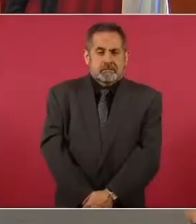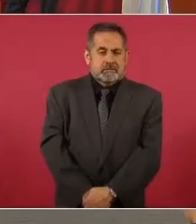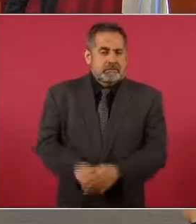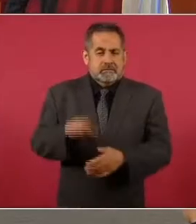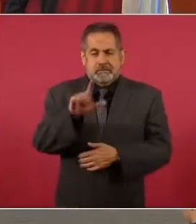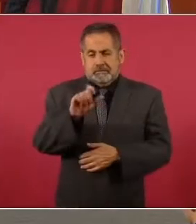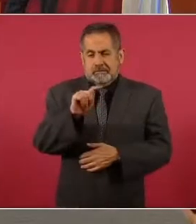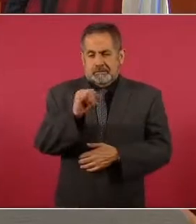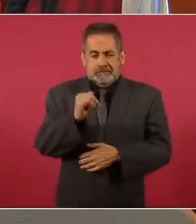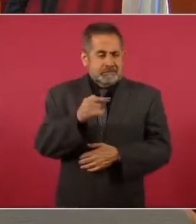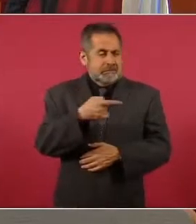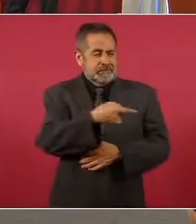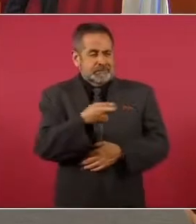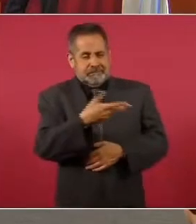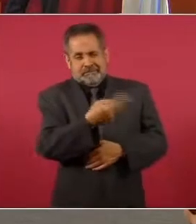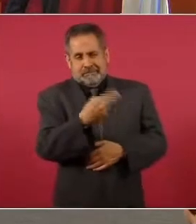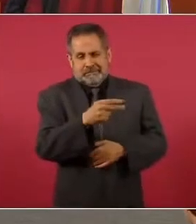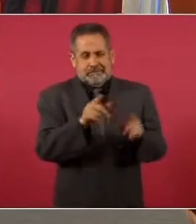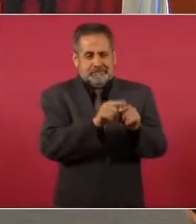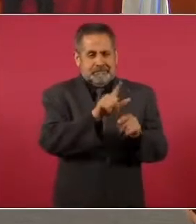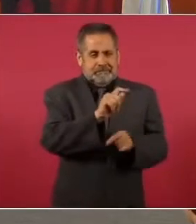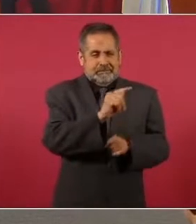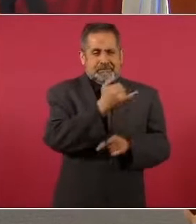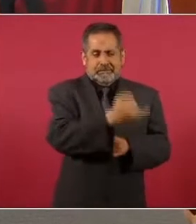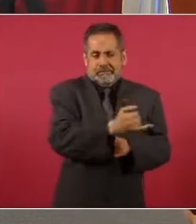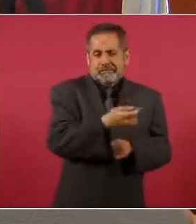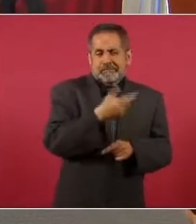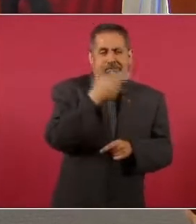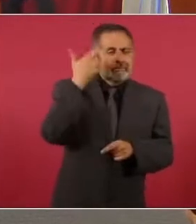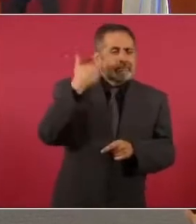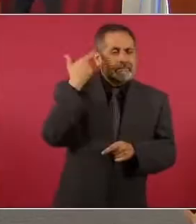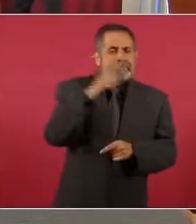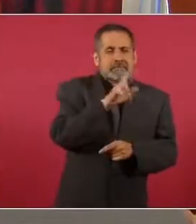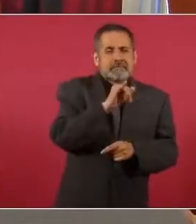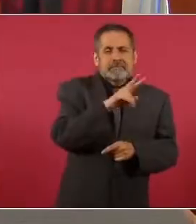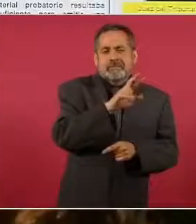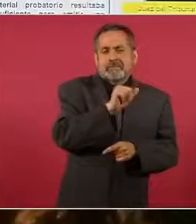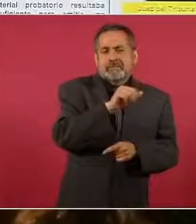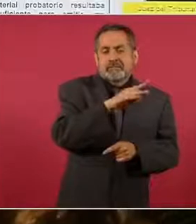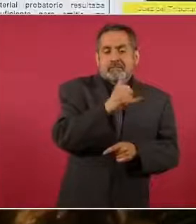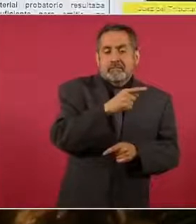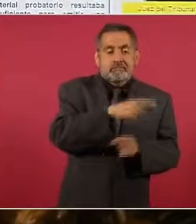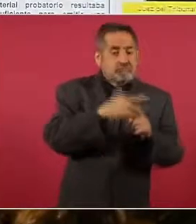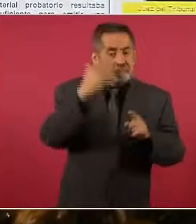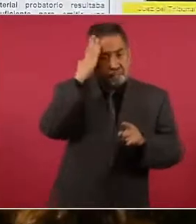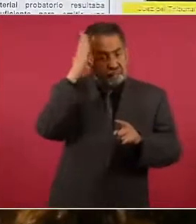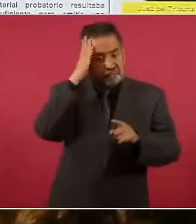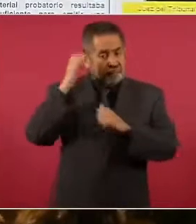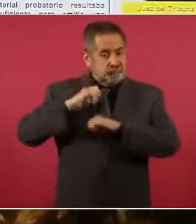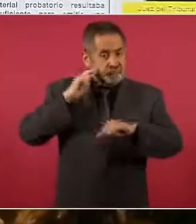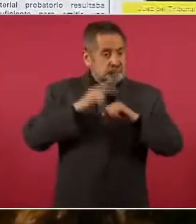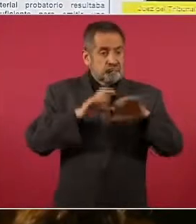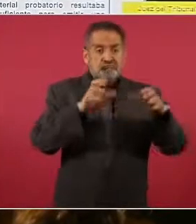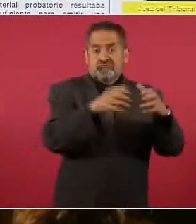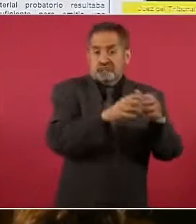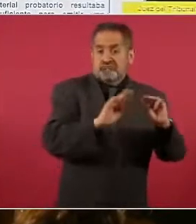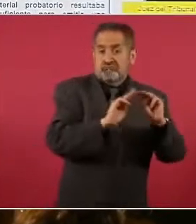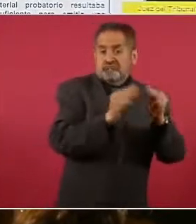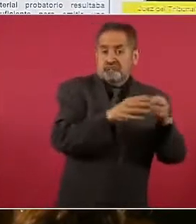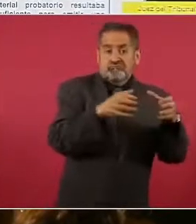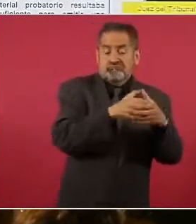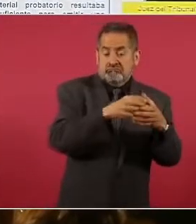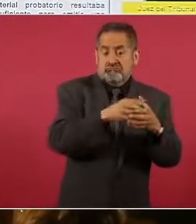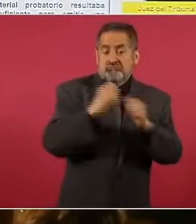Doña Leti, alias la reina de la Riviera Maya, quien es la cabeza de una organización delictiva en